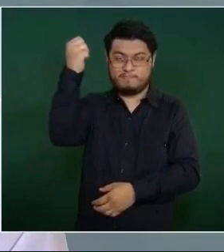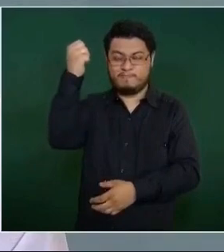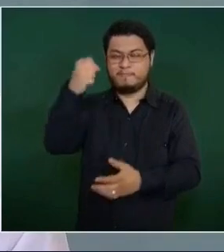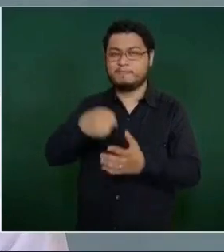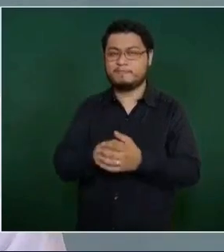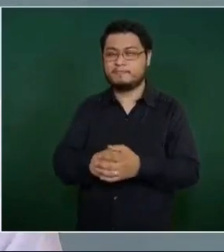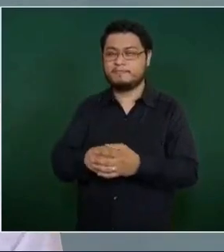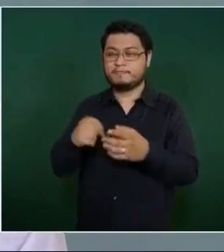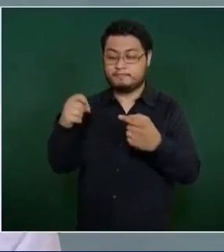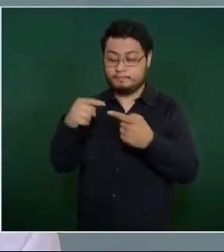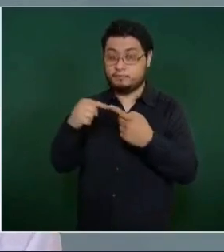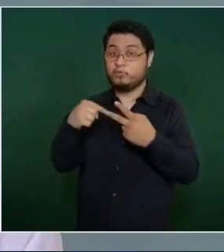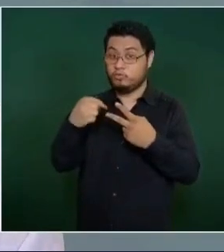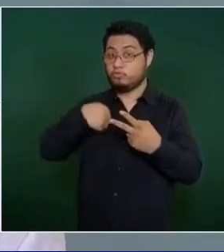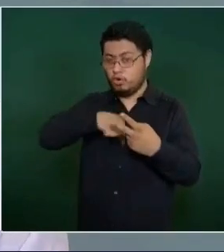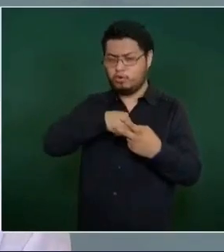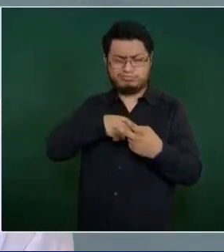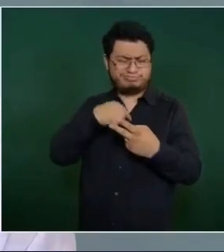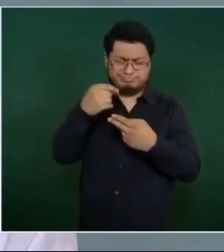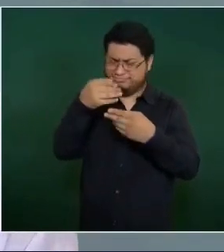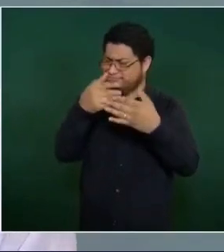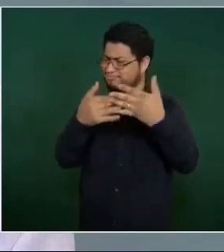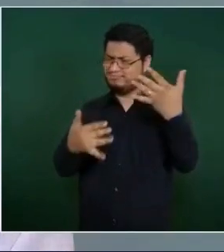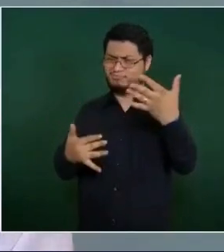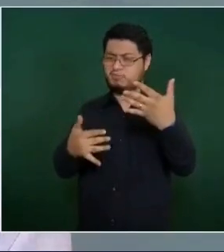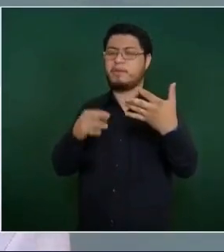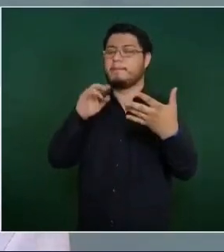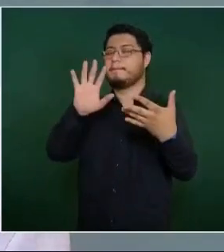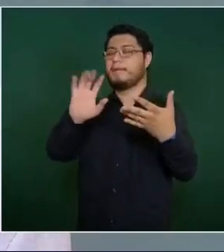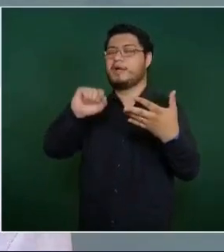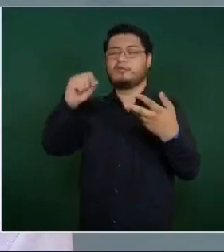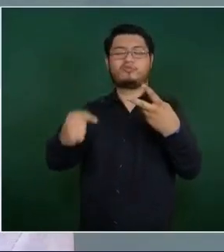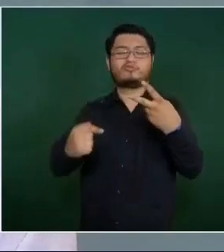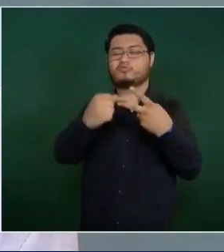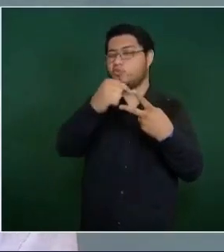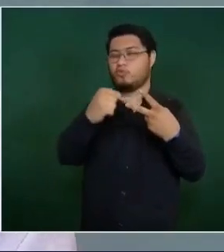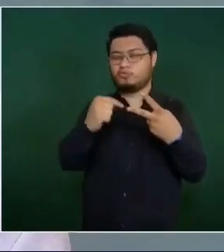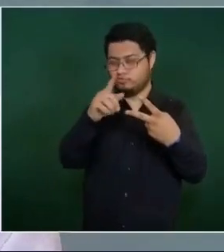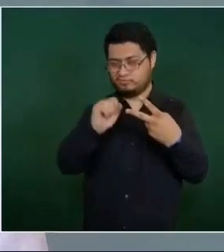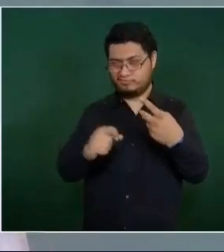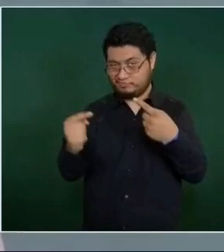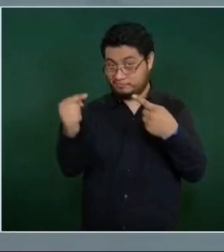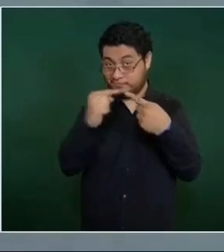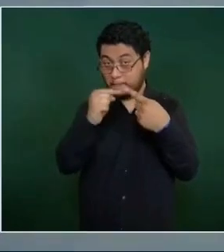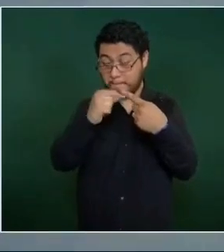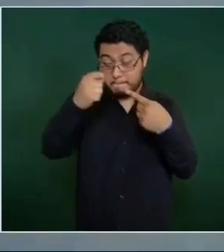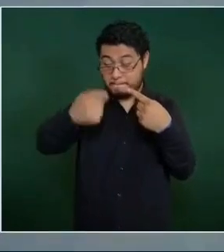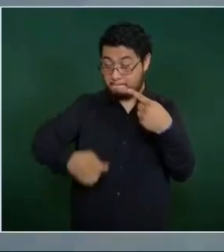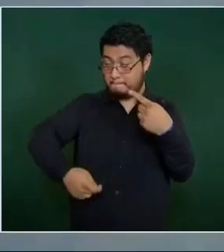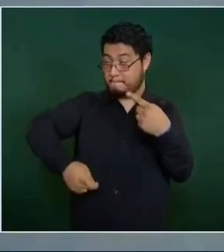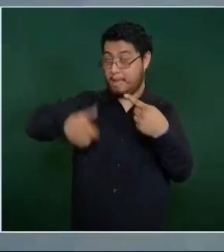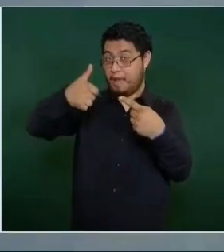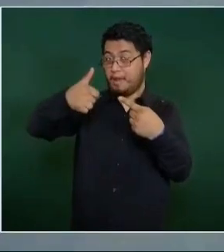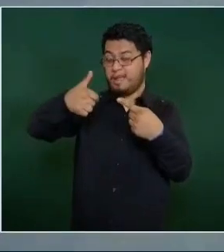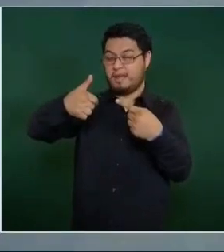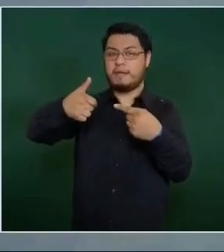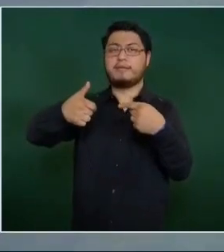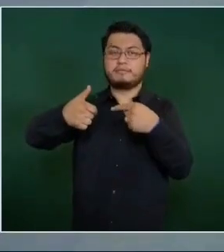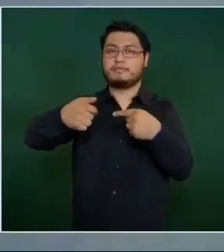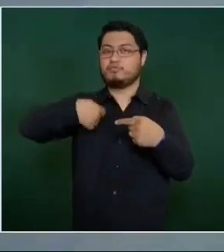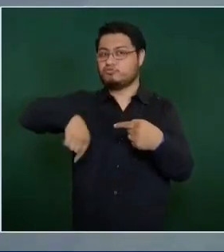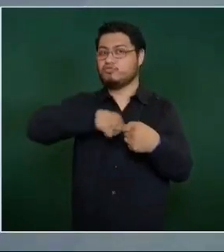desde la oposición. Logramos muchas, pero una, el que por primera vez, como